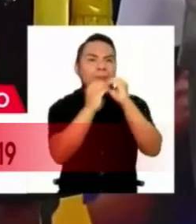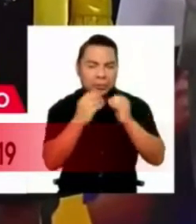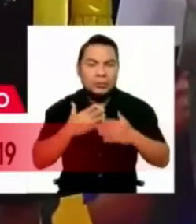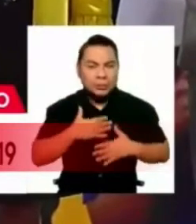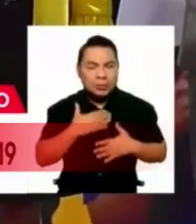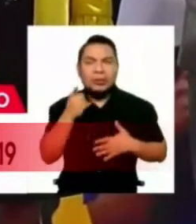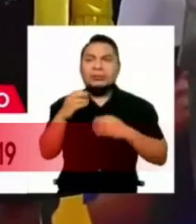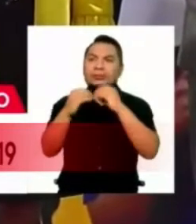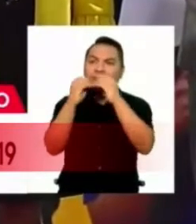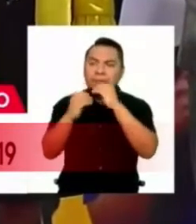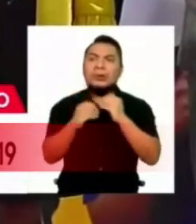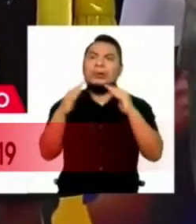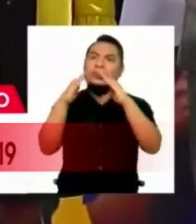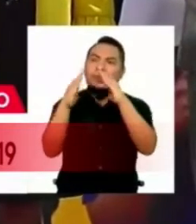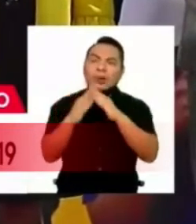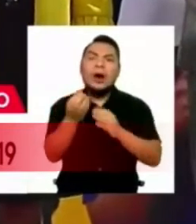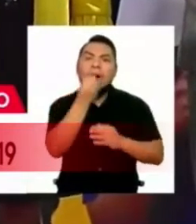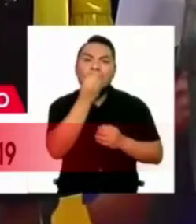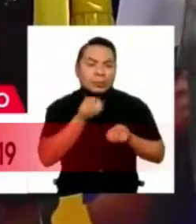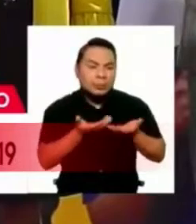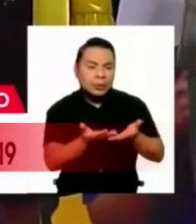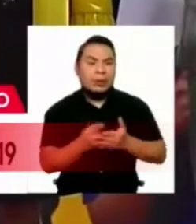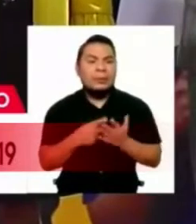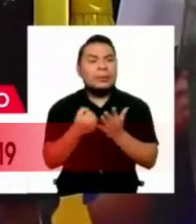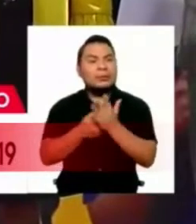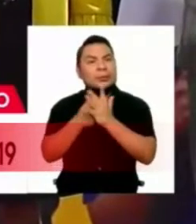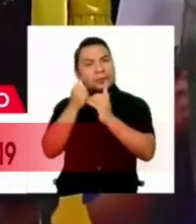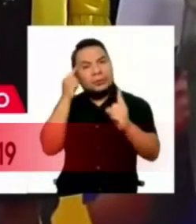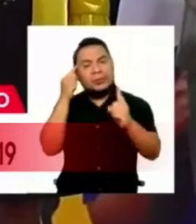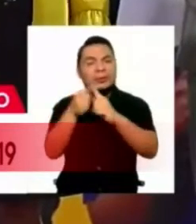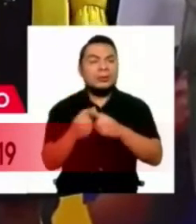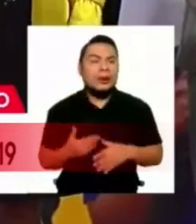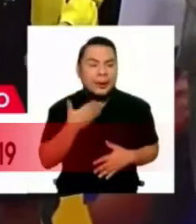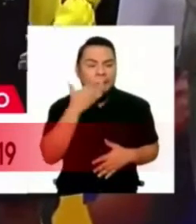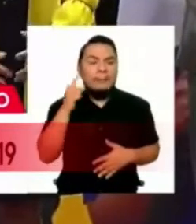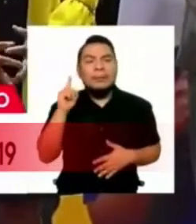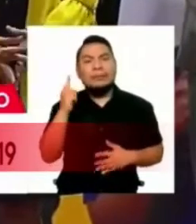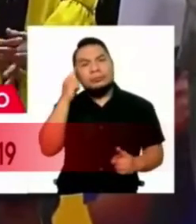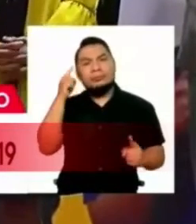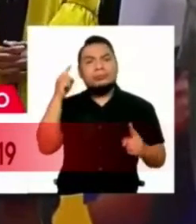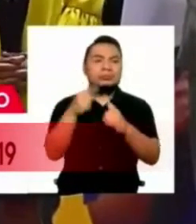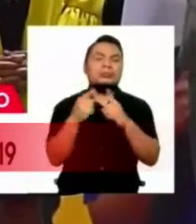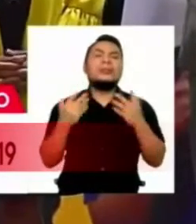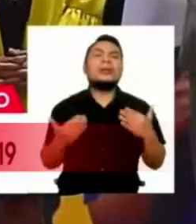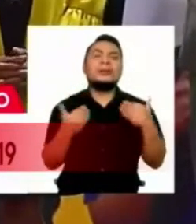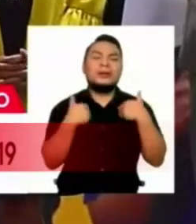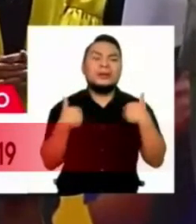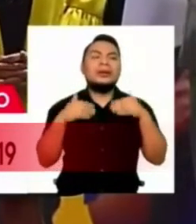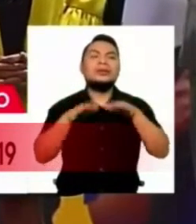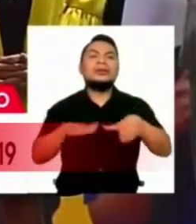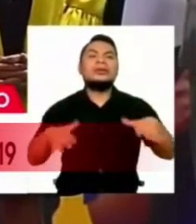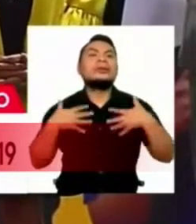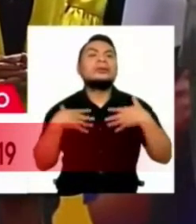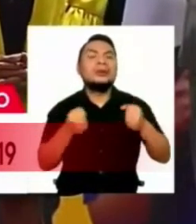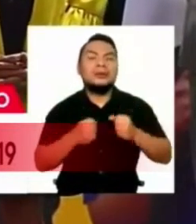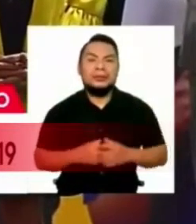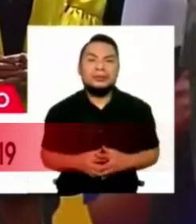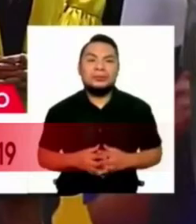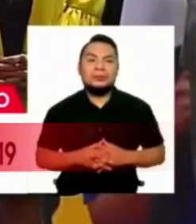techo, su alimentación. Pero el mayor reto, el mayor desafío es tener niños